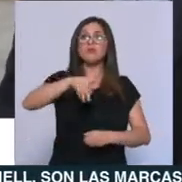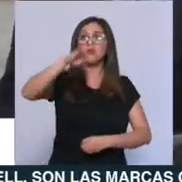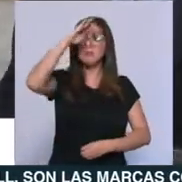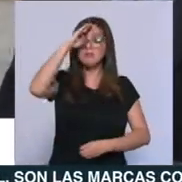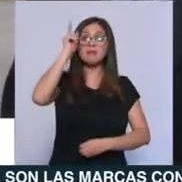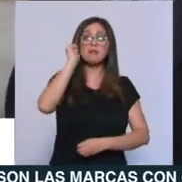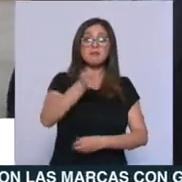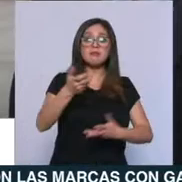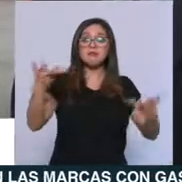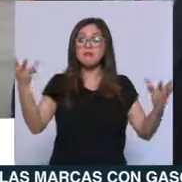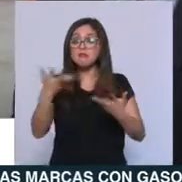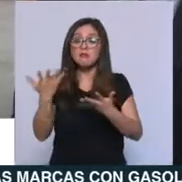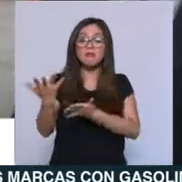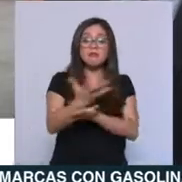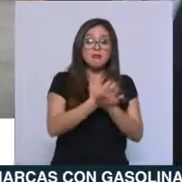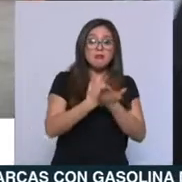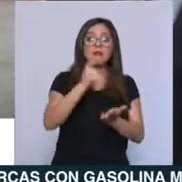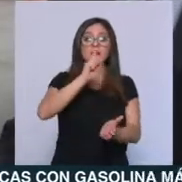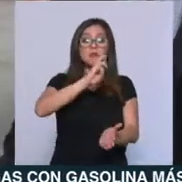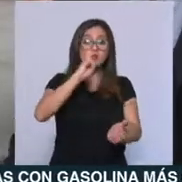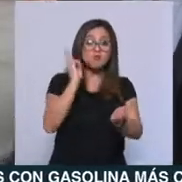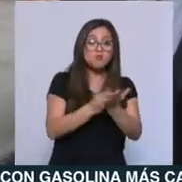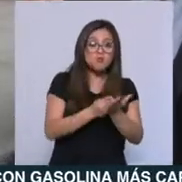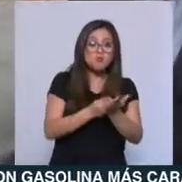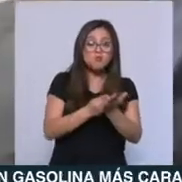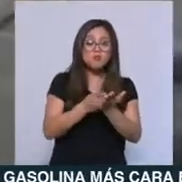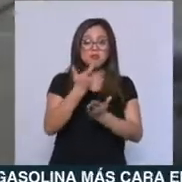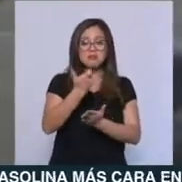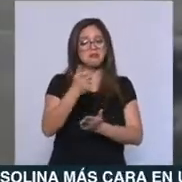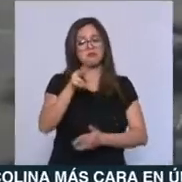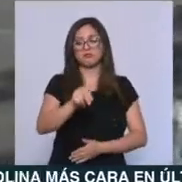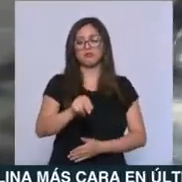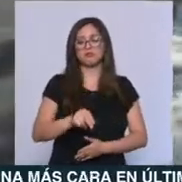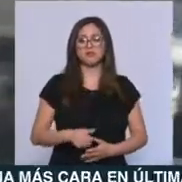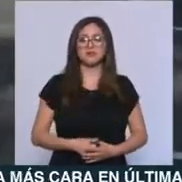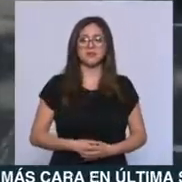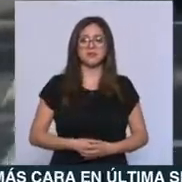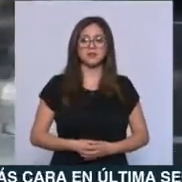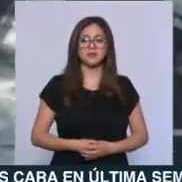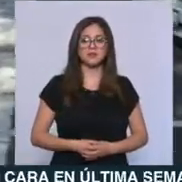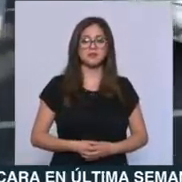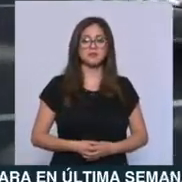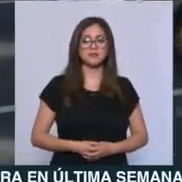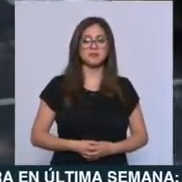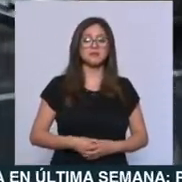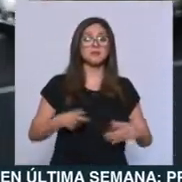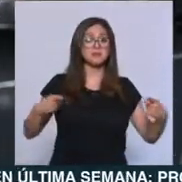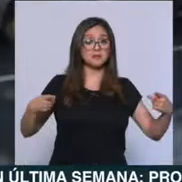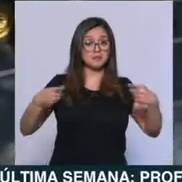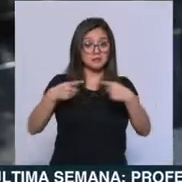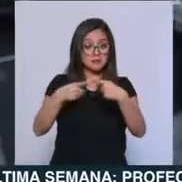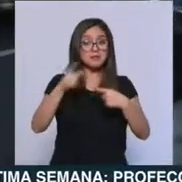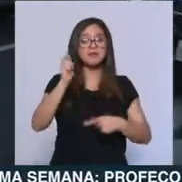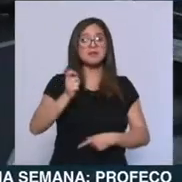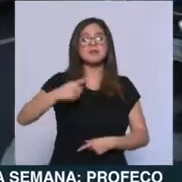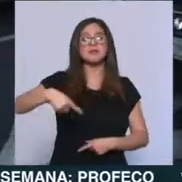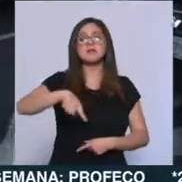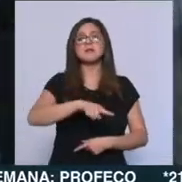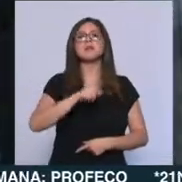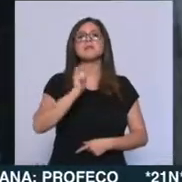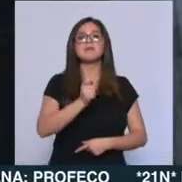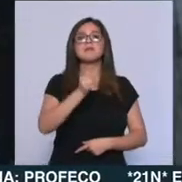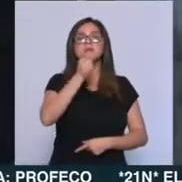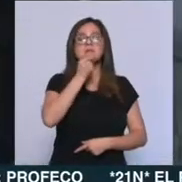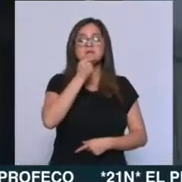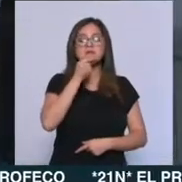o de provocar una multa o una infracción. En gran parte de la intersección, elementos de la Secretaría de Movilidad